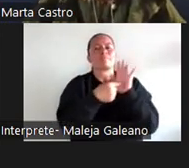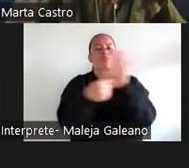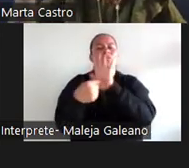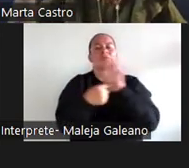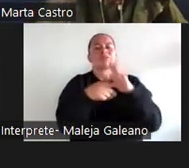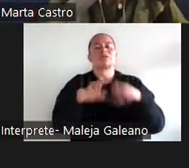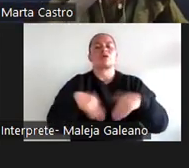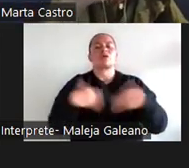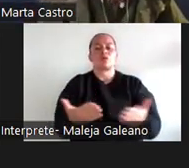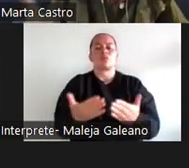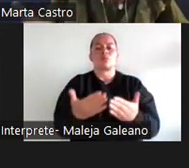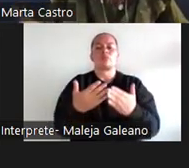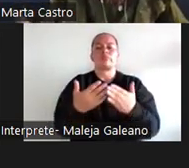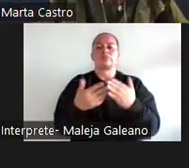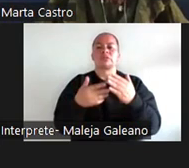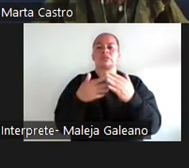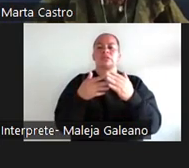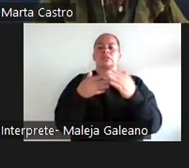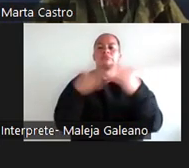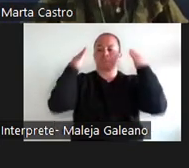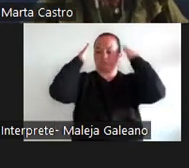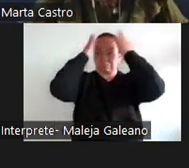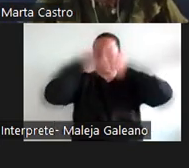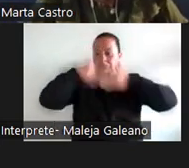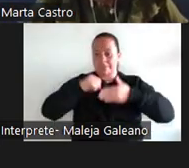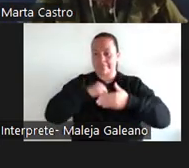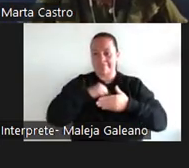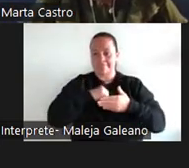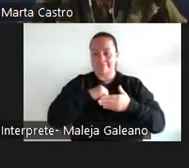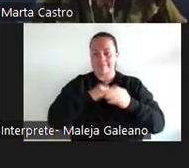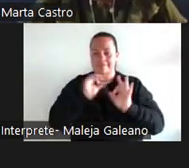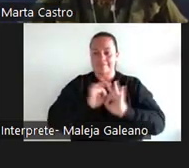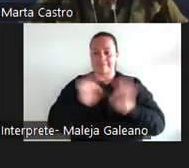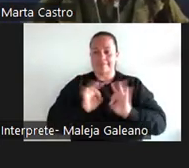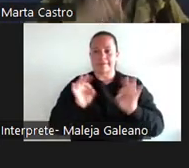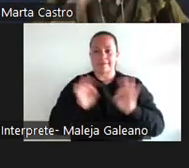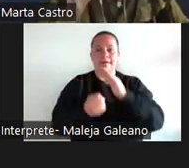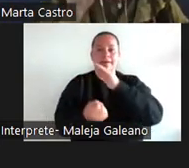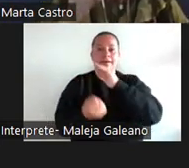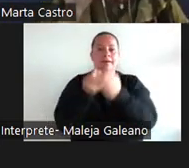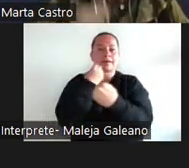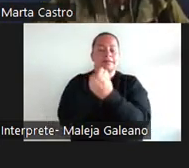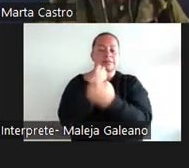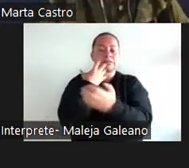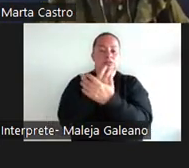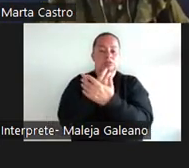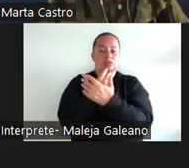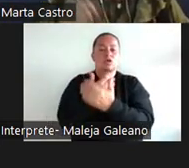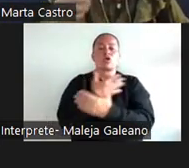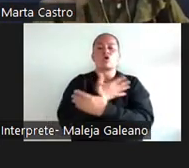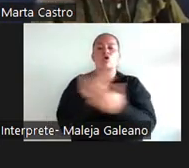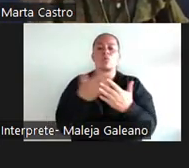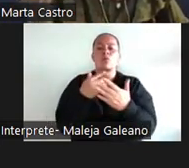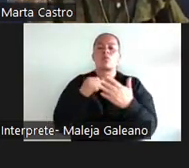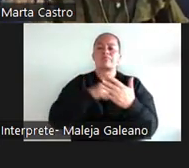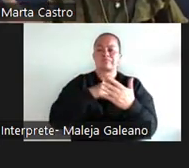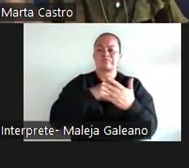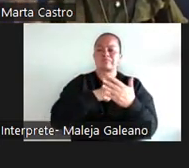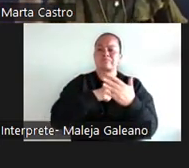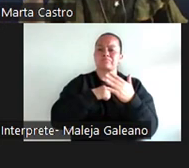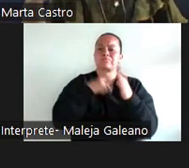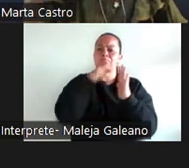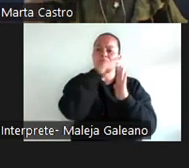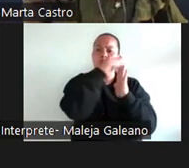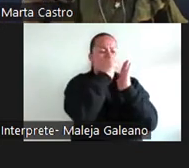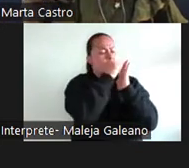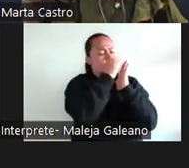de la invisibilidad que tiene la invisibilidad estructural en estos instrumentos sí se mencionan a